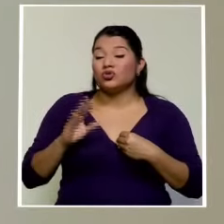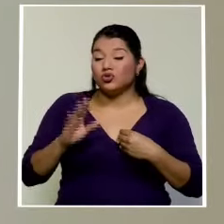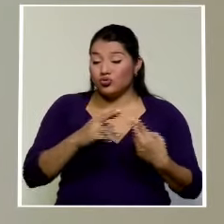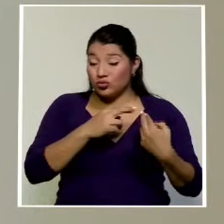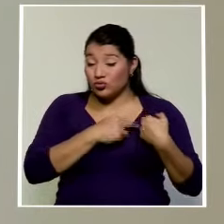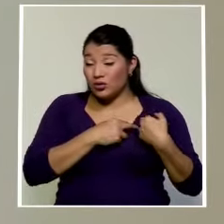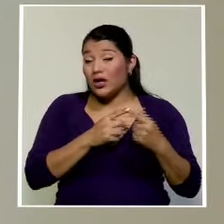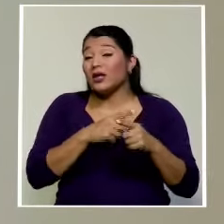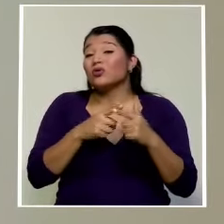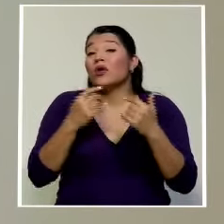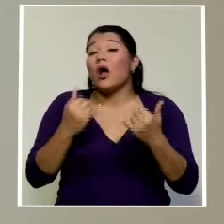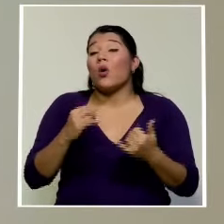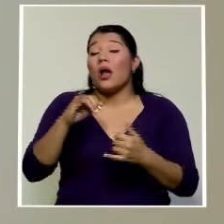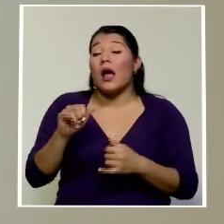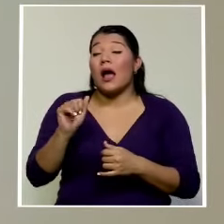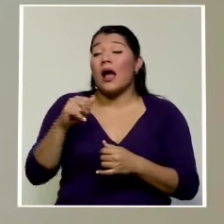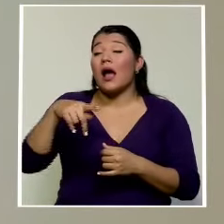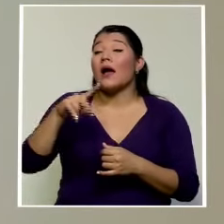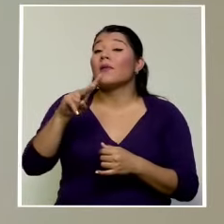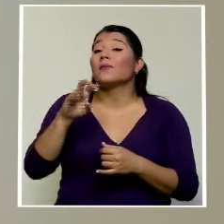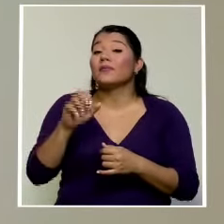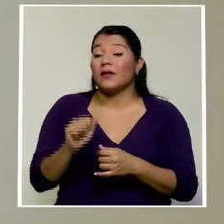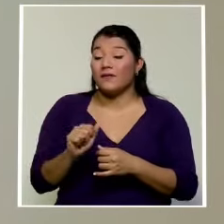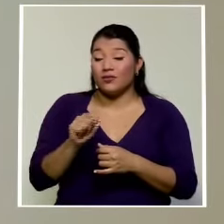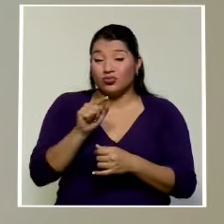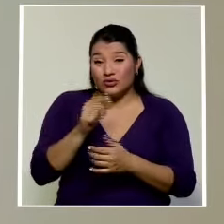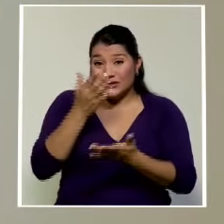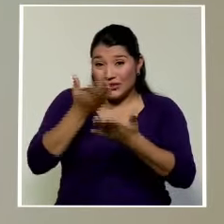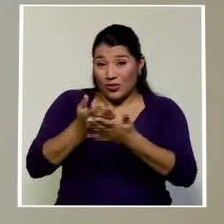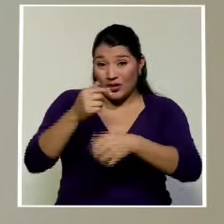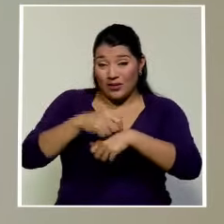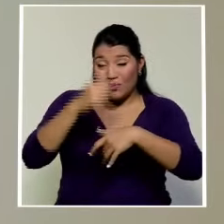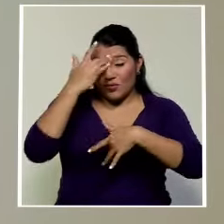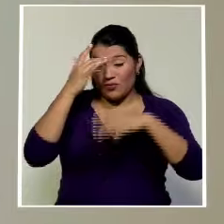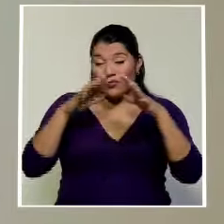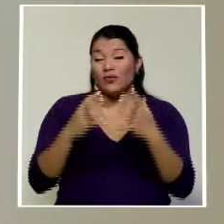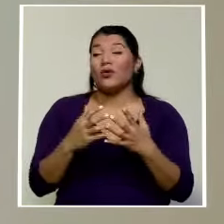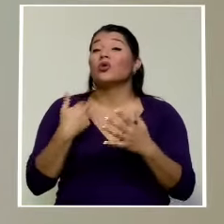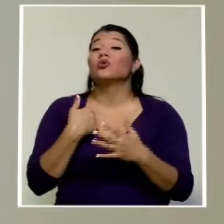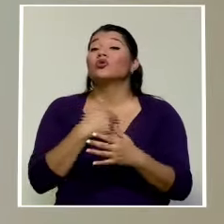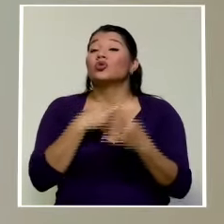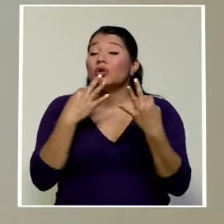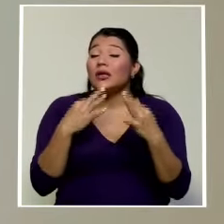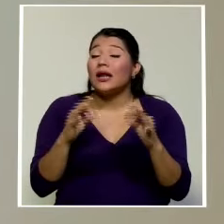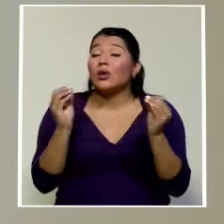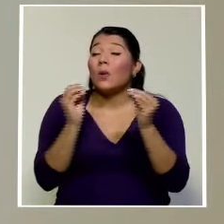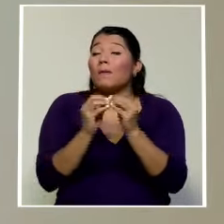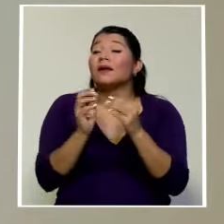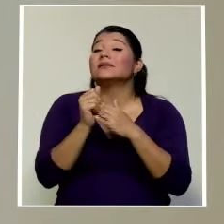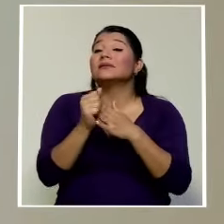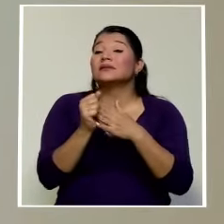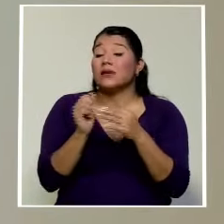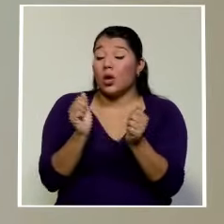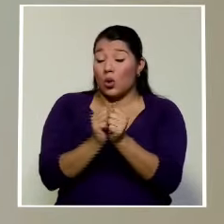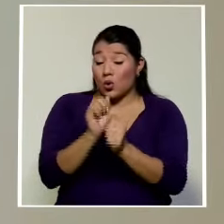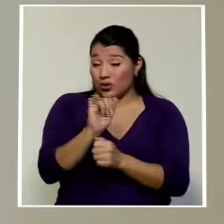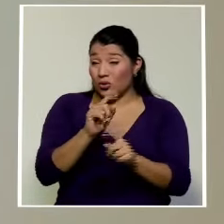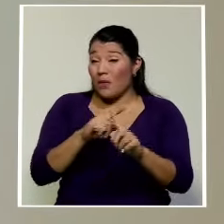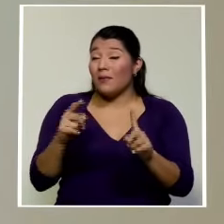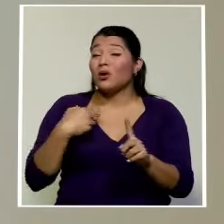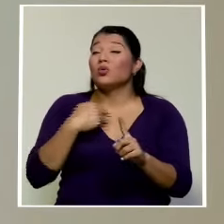correspondió a Habdeba, aparte se sumó pandemia. Nosotros no hemos sido tan insistentes en esa parte, pero nuestro